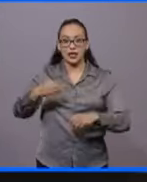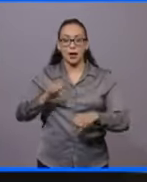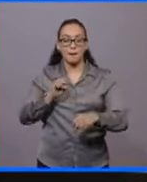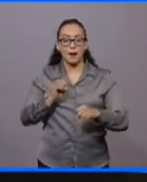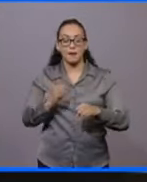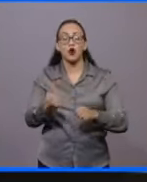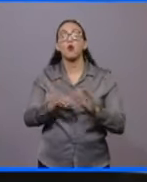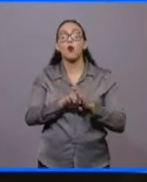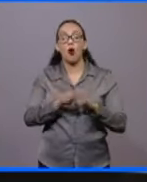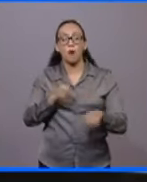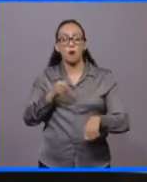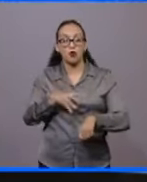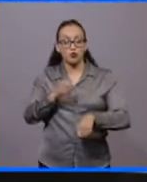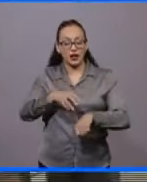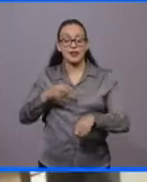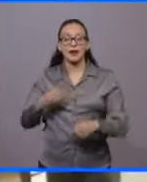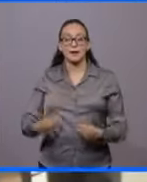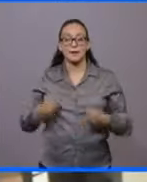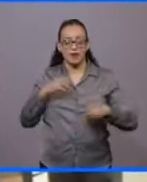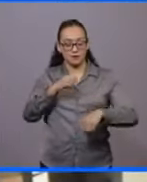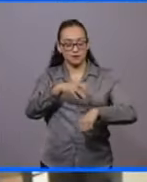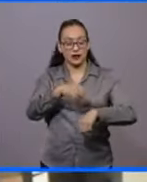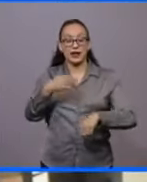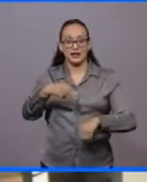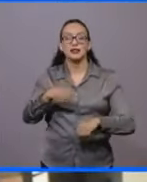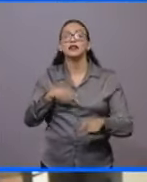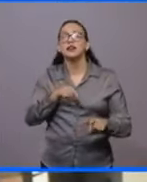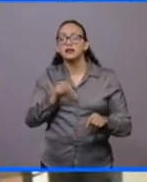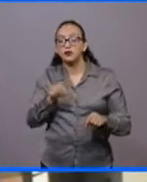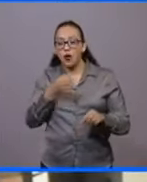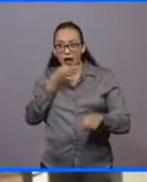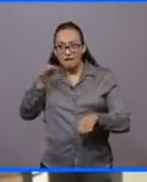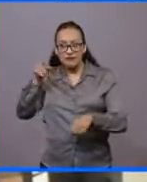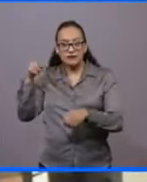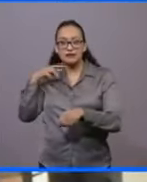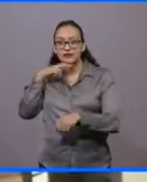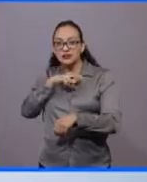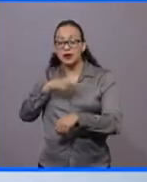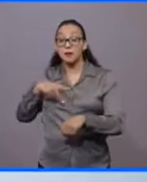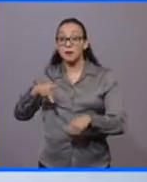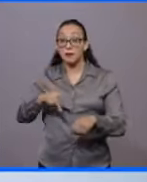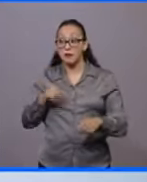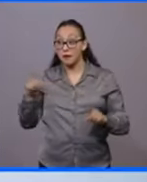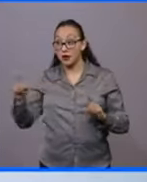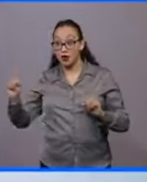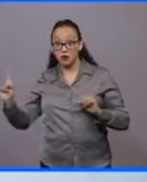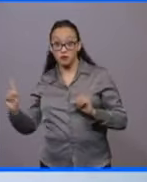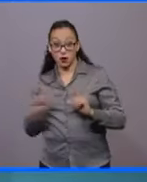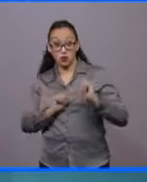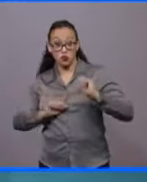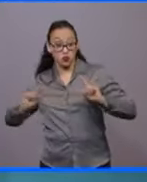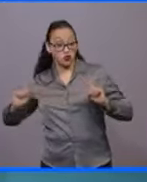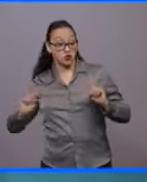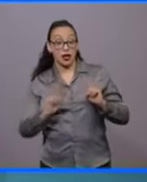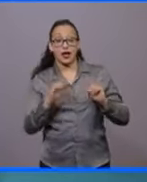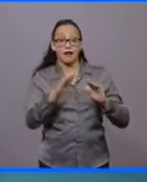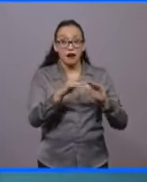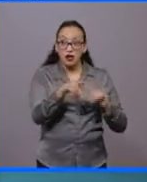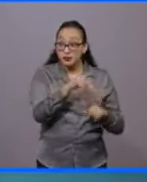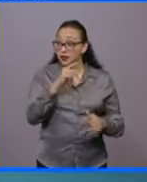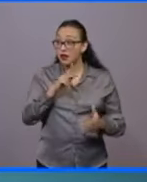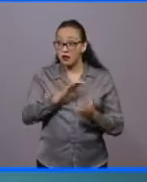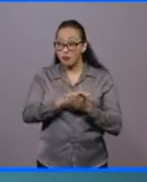los centros de acogida. Pero de entrada, la autoridad debe retirar al agresor del domicilio. Es un